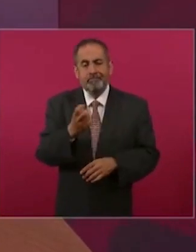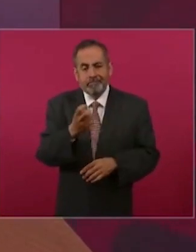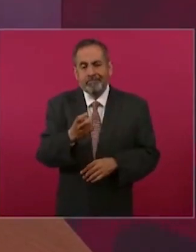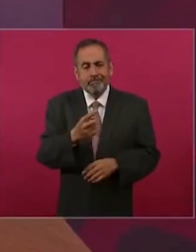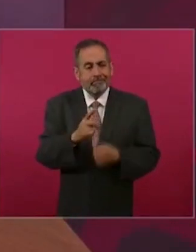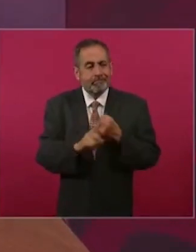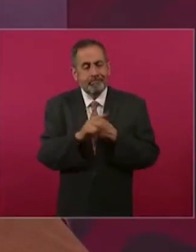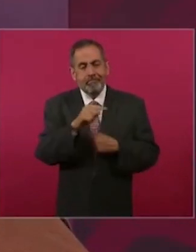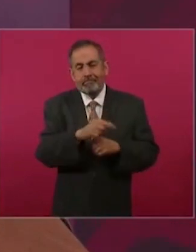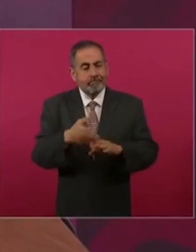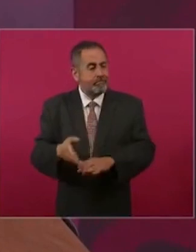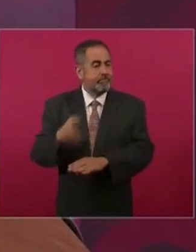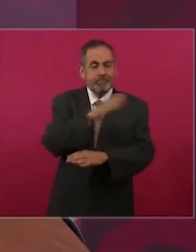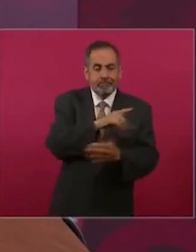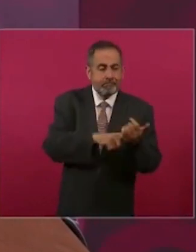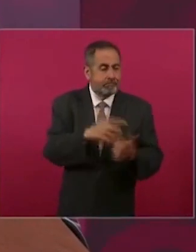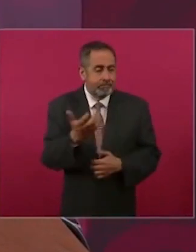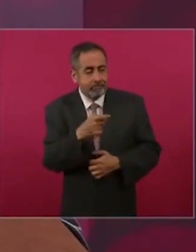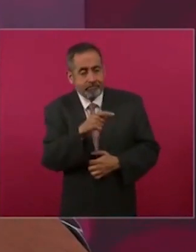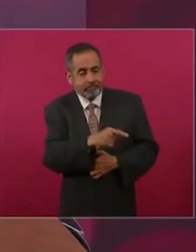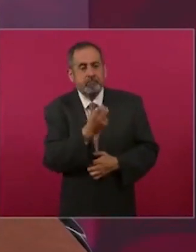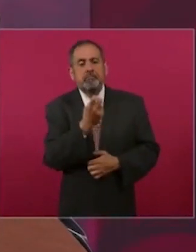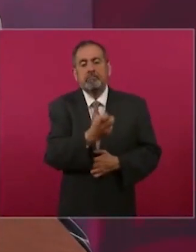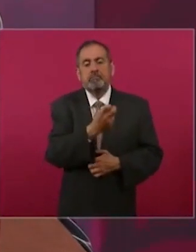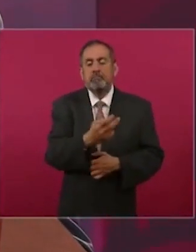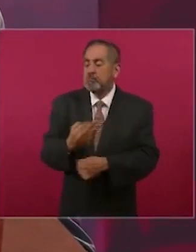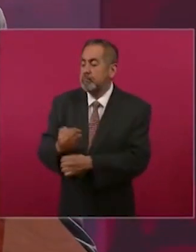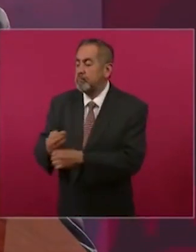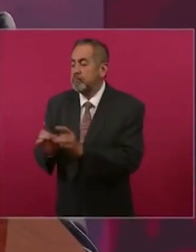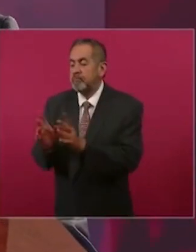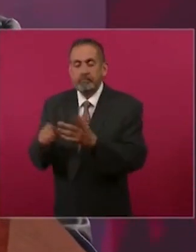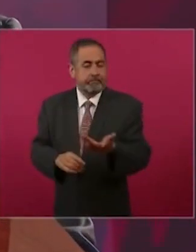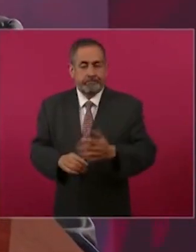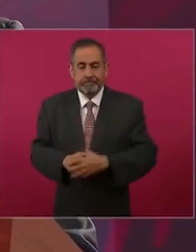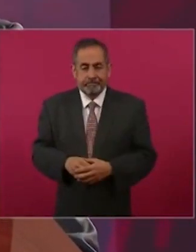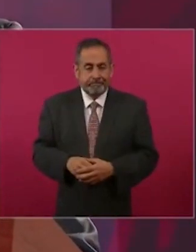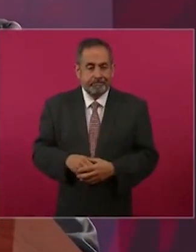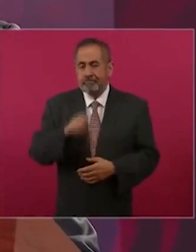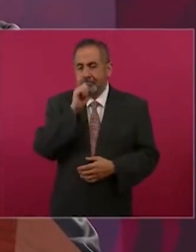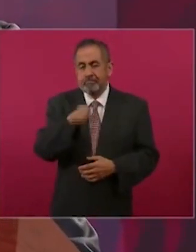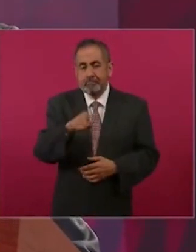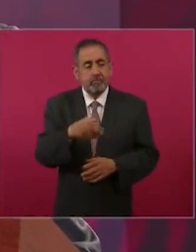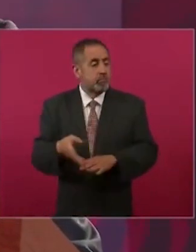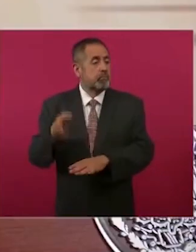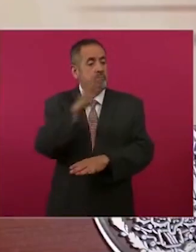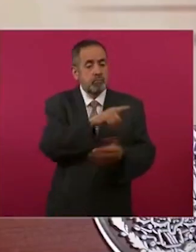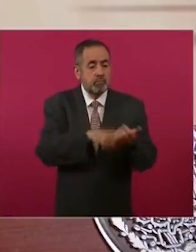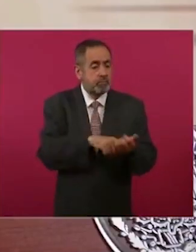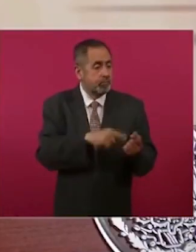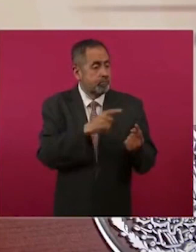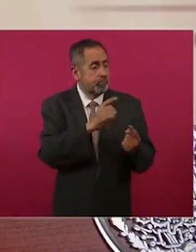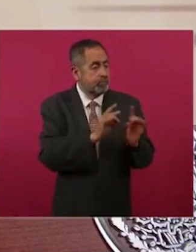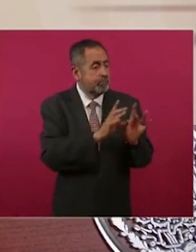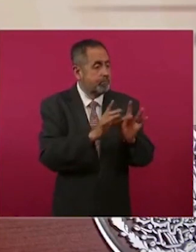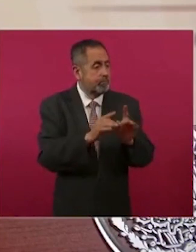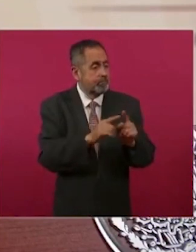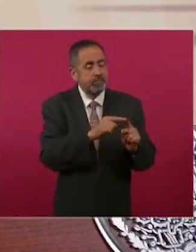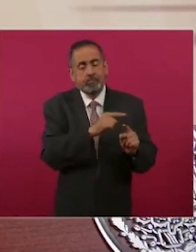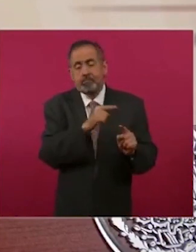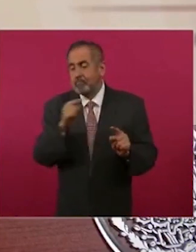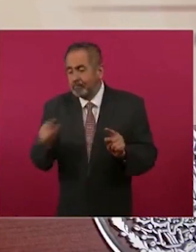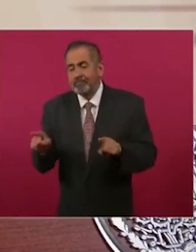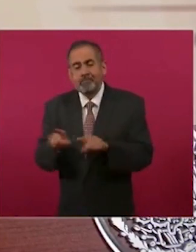asusta responde desde su mañanera